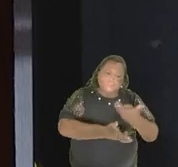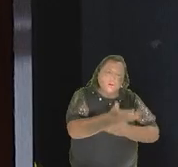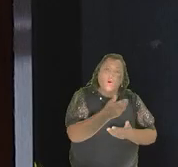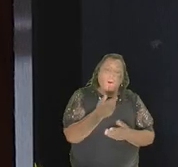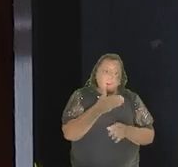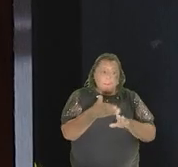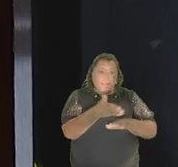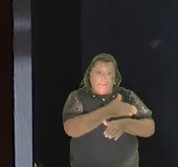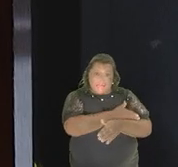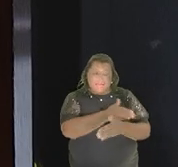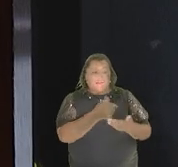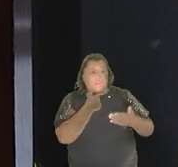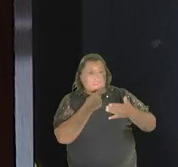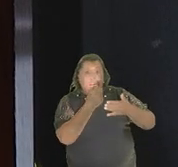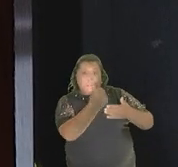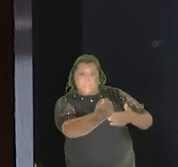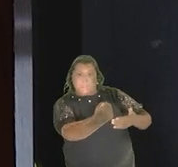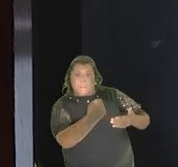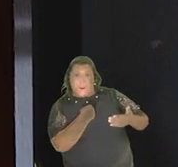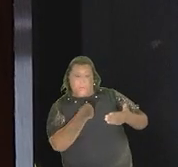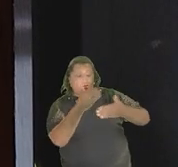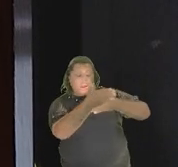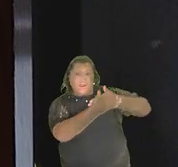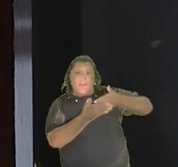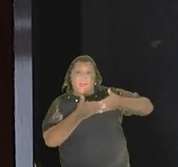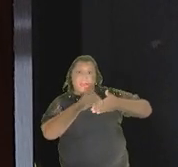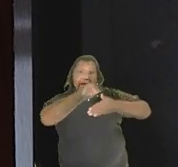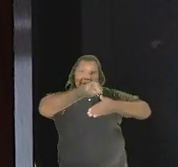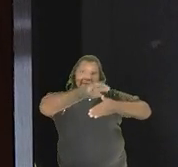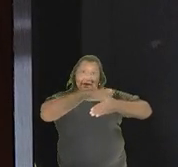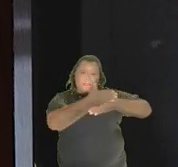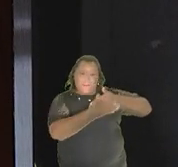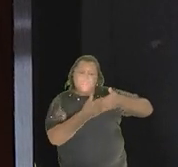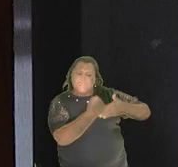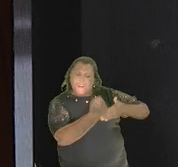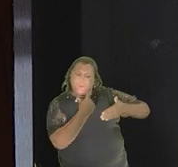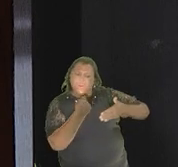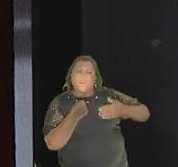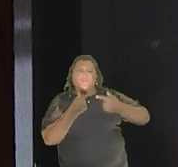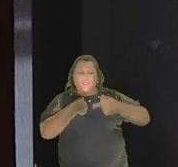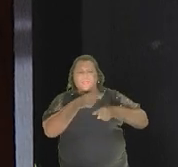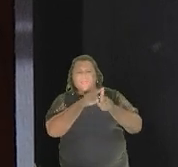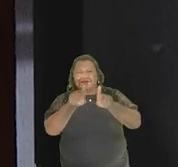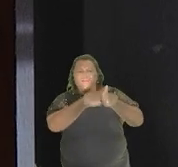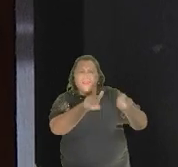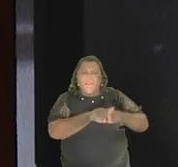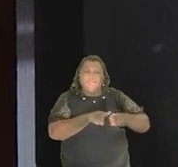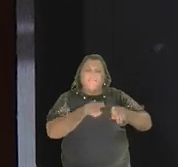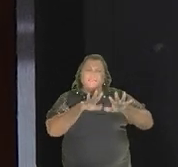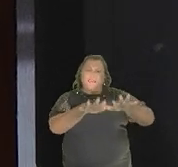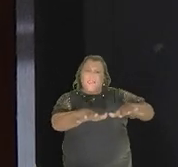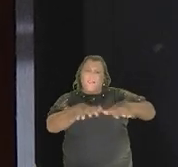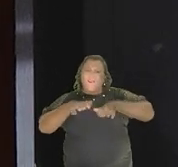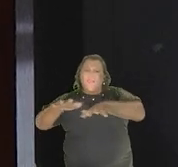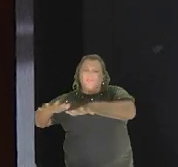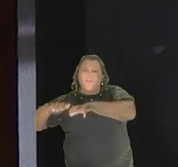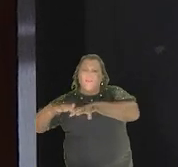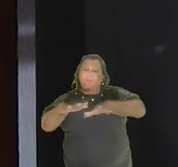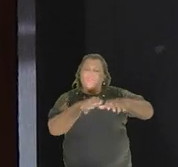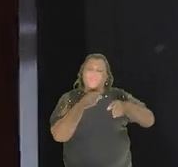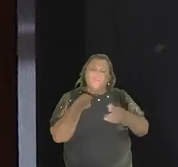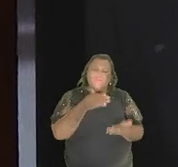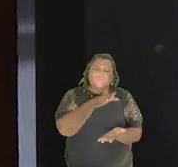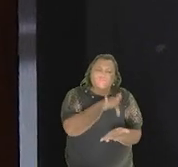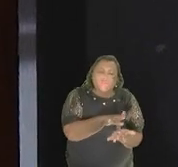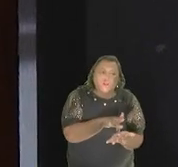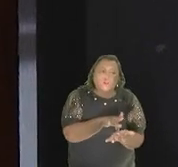Latina, porque hemos tenido la oportunidad gracias al CNA de estar en eventos de distintas redes de conocimiento también a nivel de América Latina,